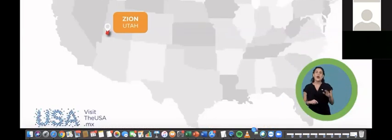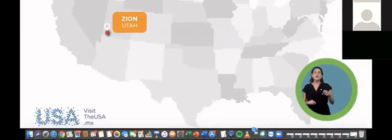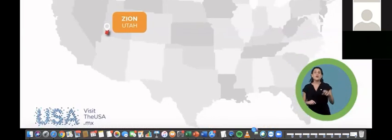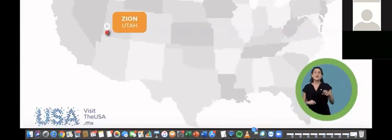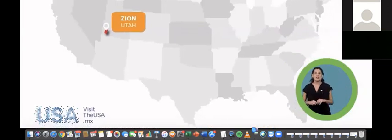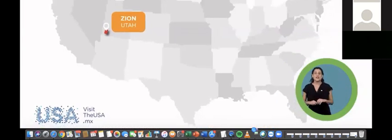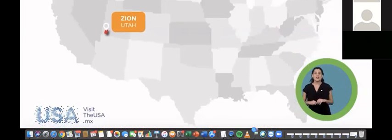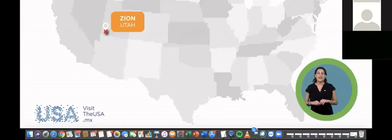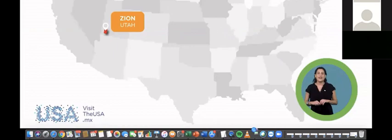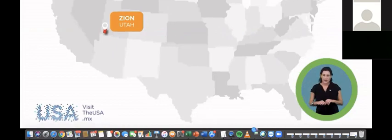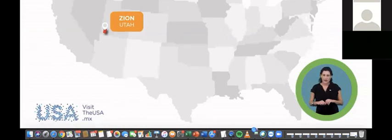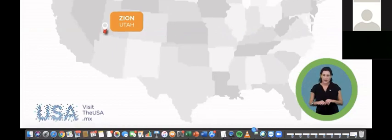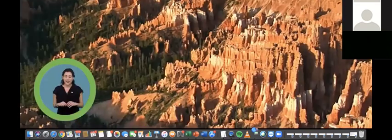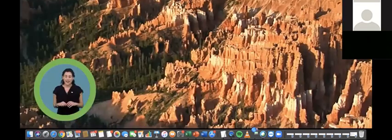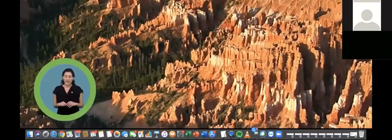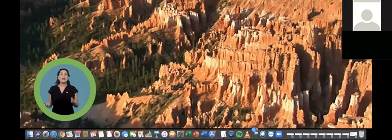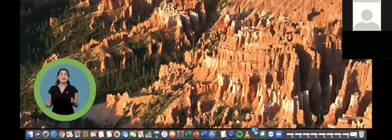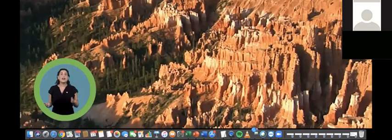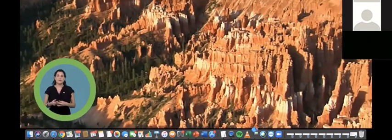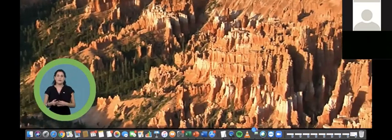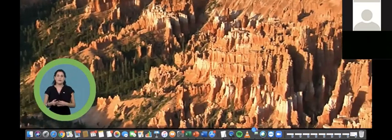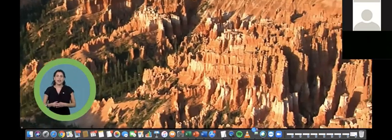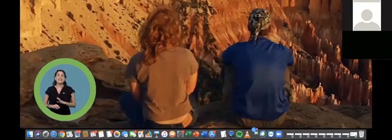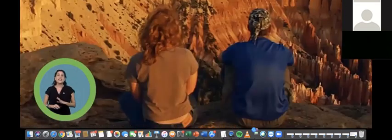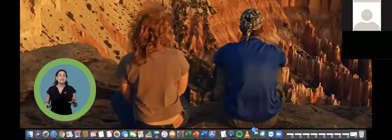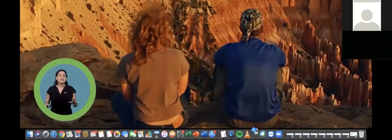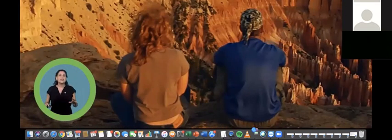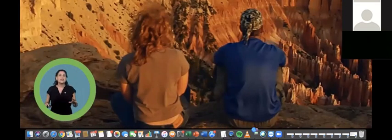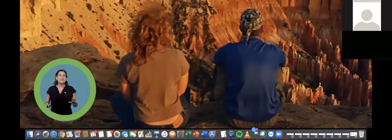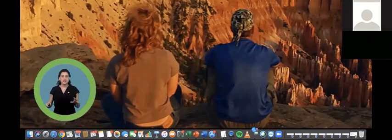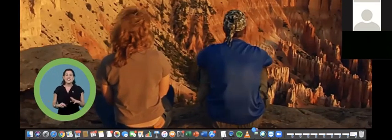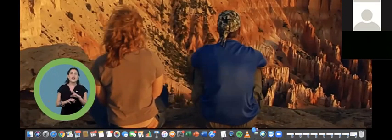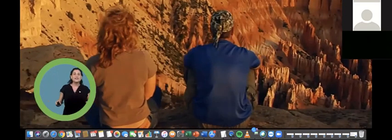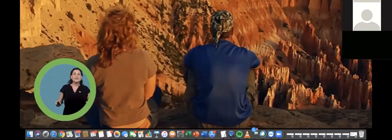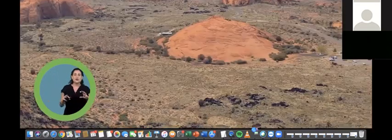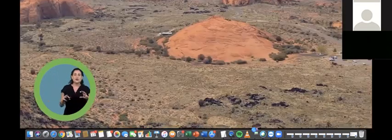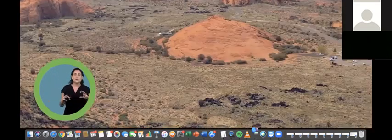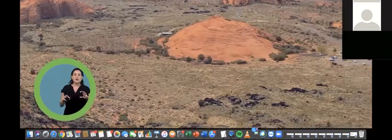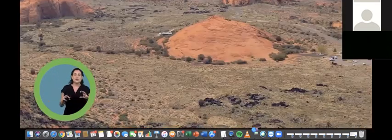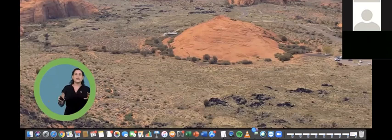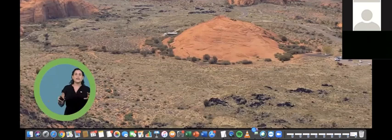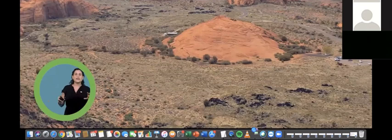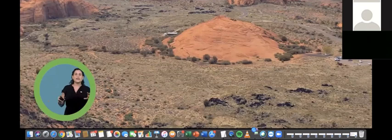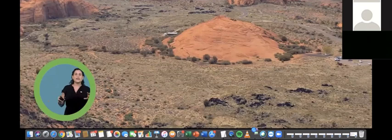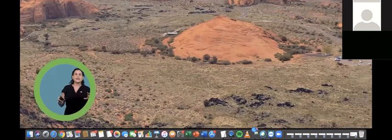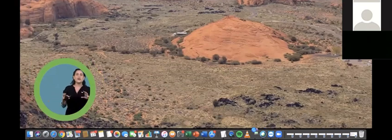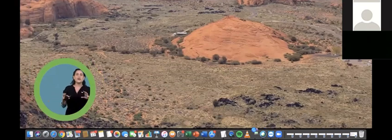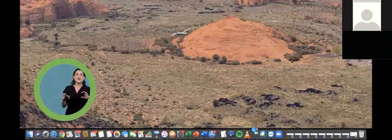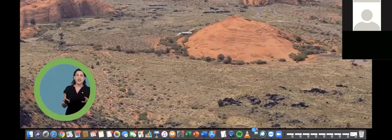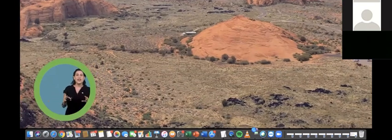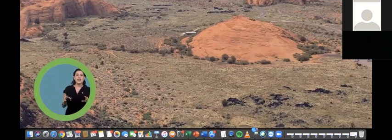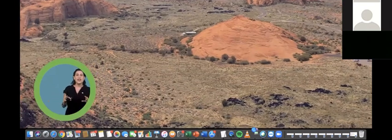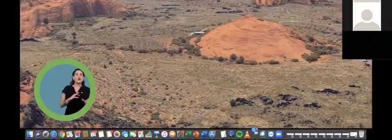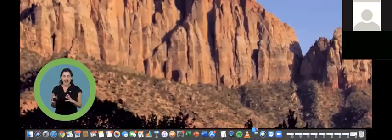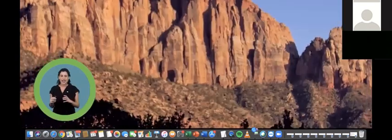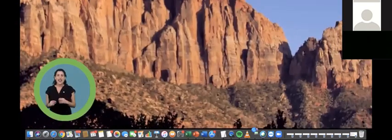Las Vegas. ¿Qué es lo que vale la pena de este parque? Las vistas. Son dramáticos los acantilados que hay, en colores rojos y naranjas, que